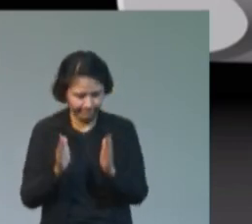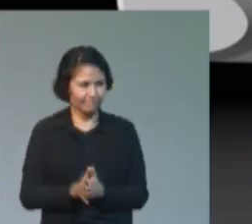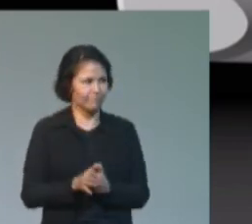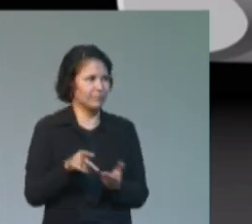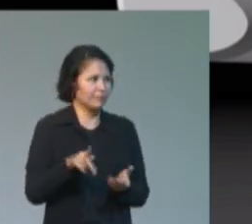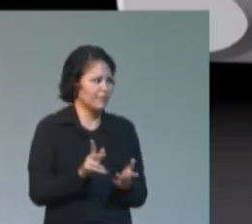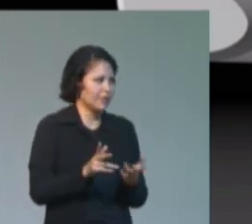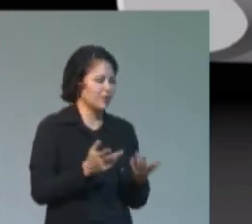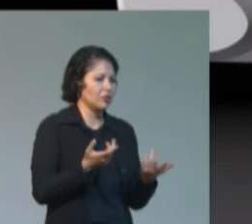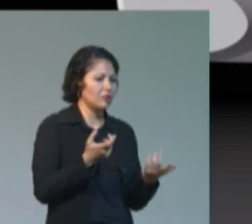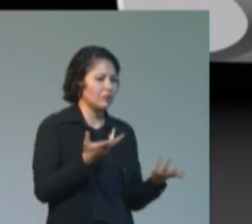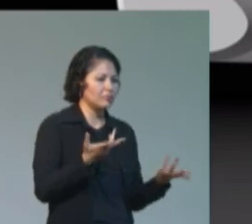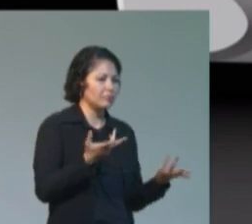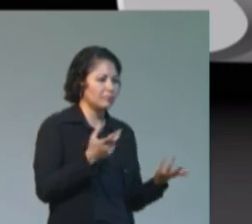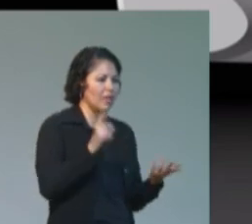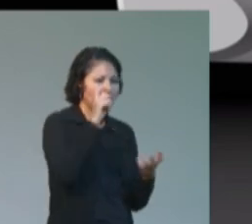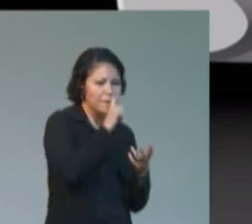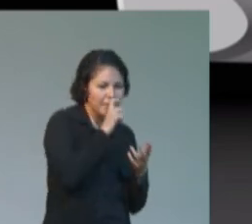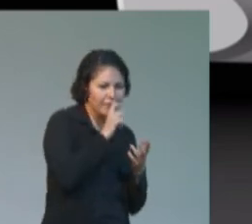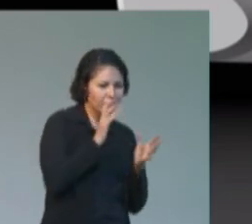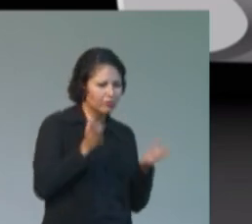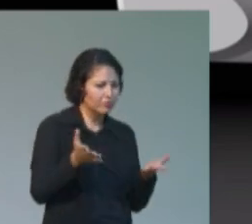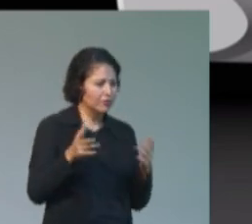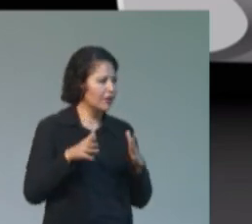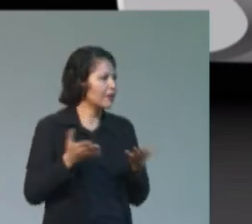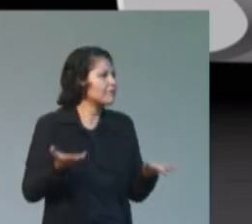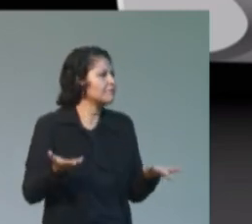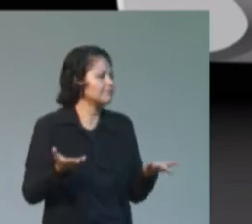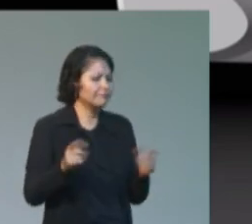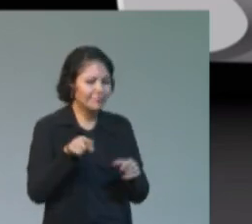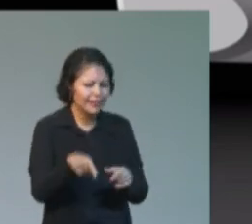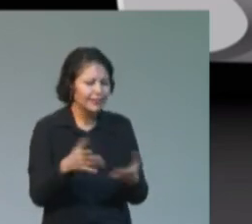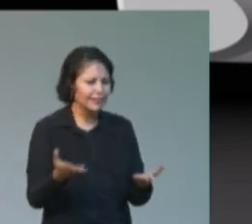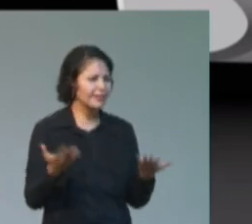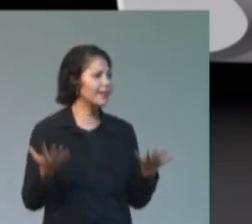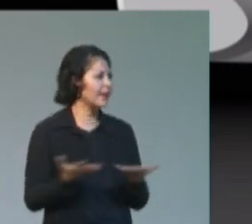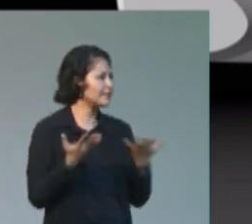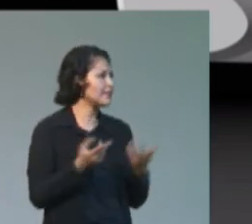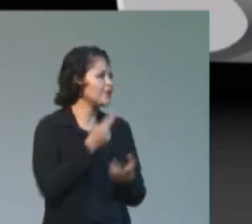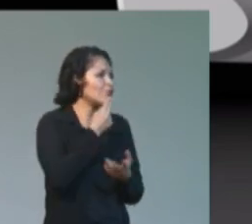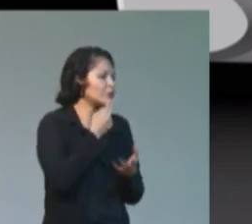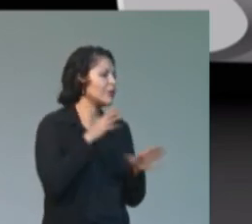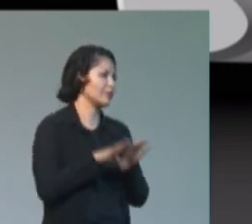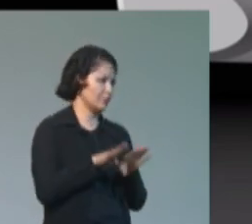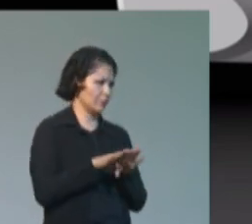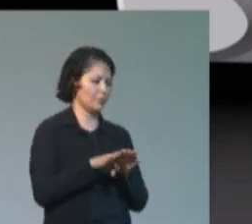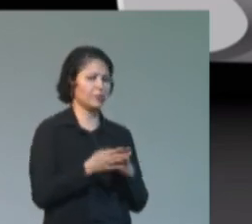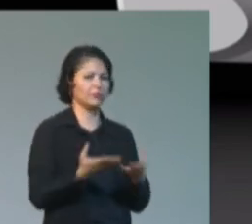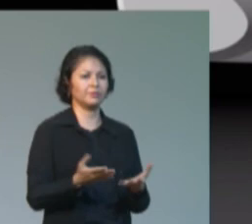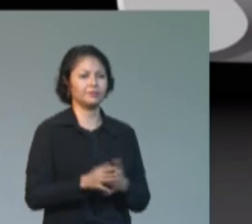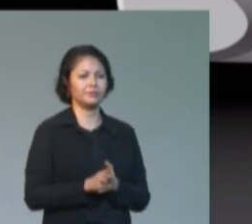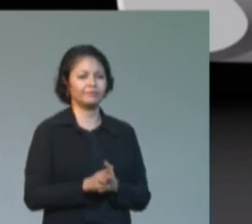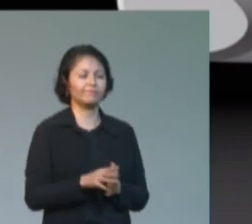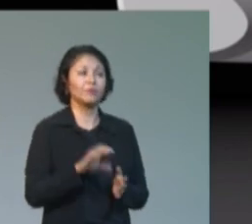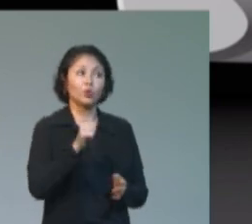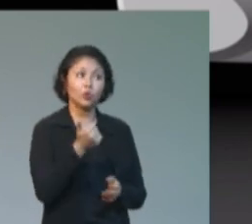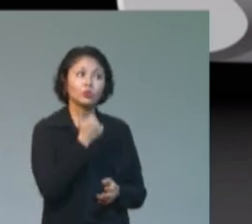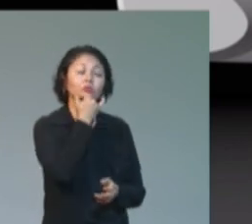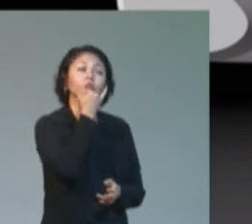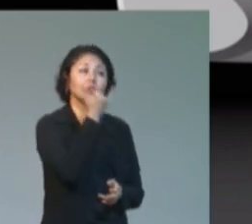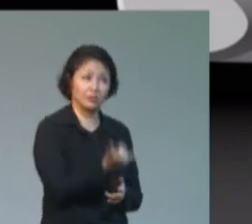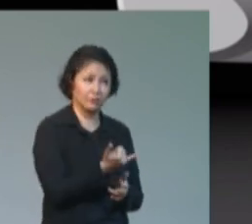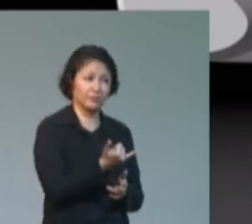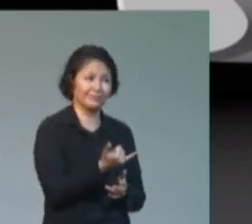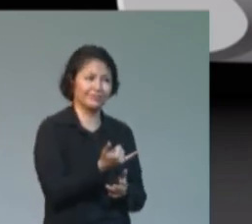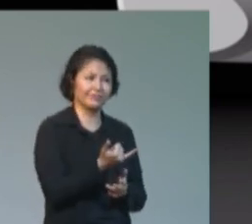pedagogía que nosotros apliquemos sobre sobre ella y creo que también hemos cometido un verdadero error y es que